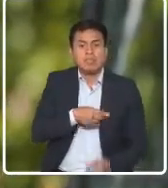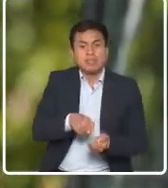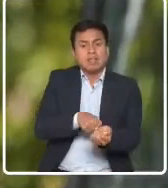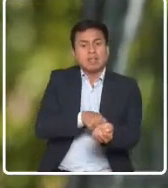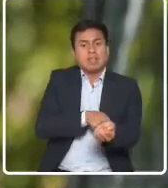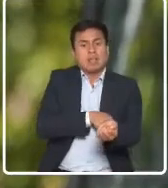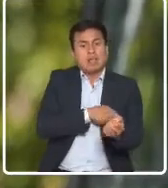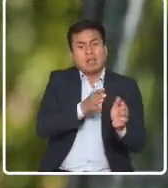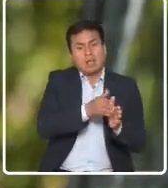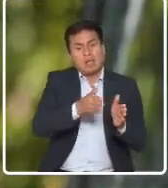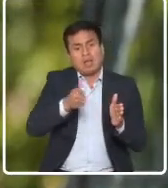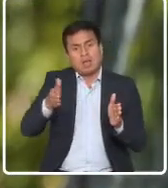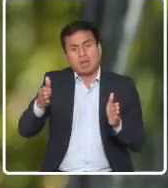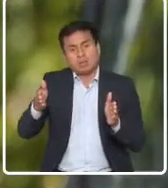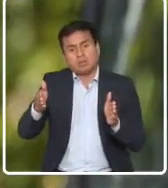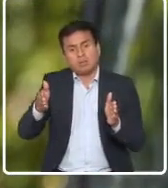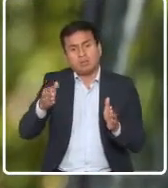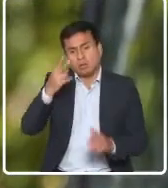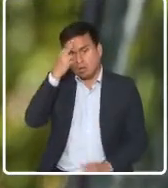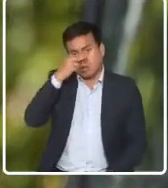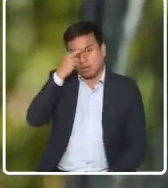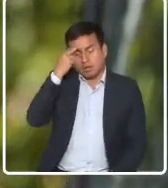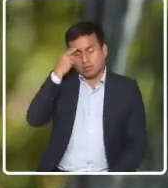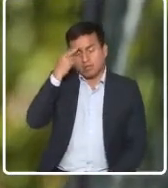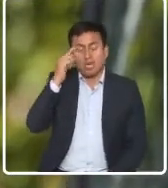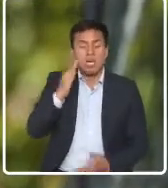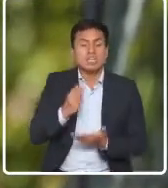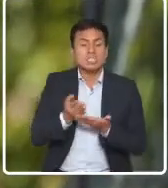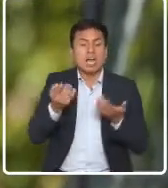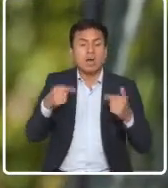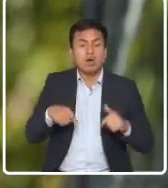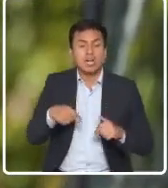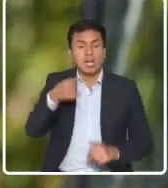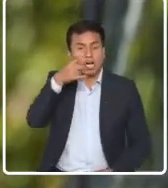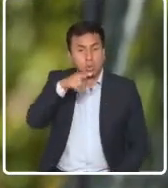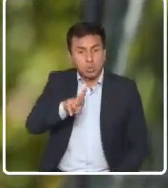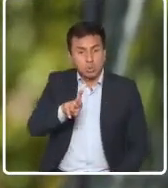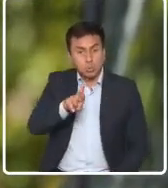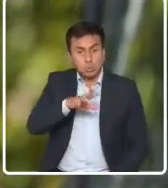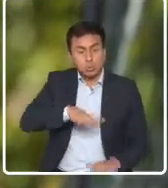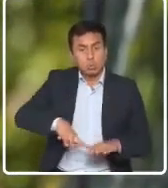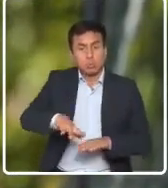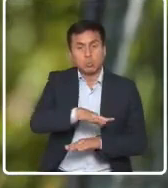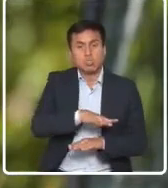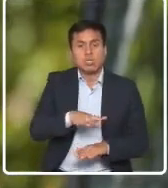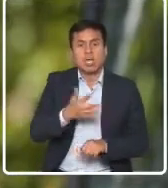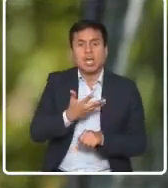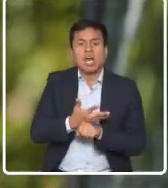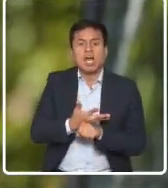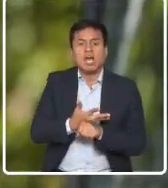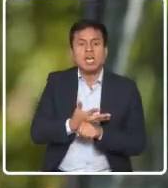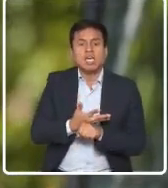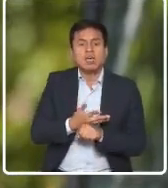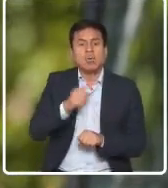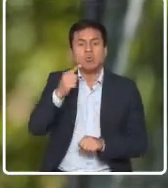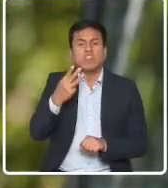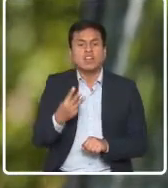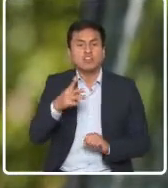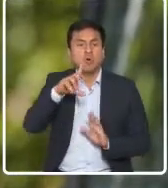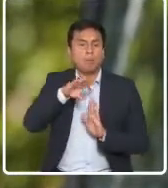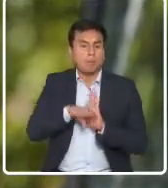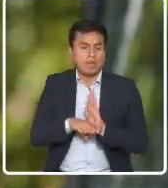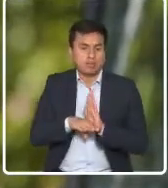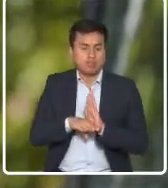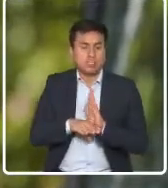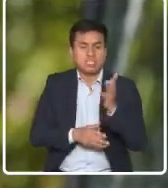extenderá muy ingresada a marzo, y a la fecha en la zona sur llevamos un tercio